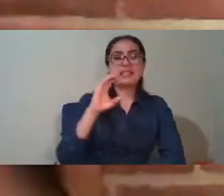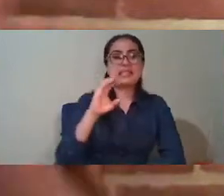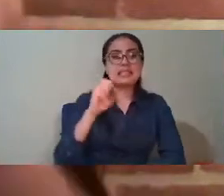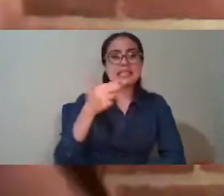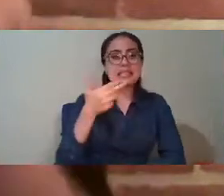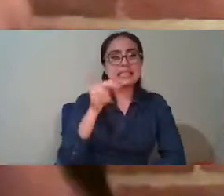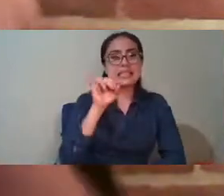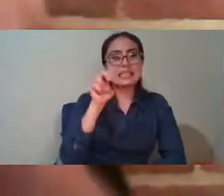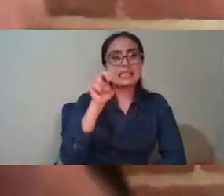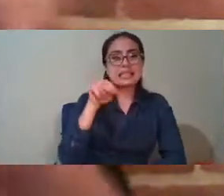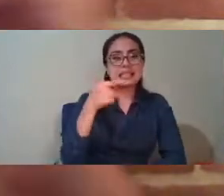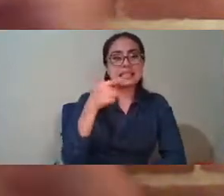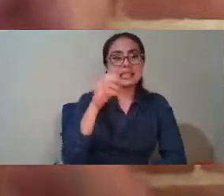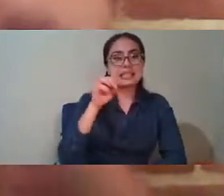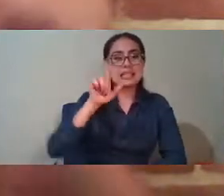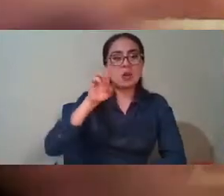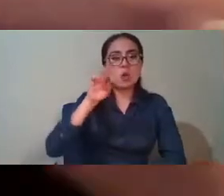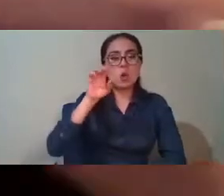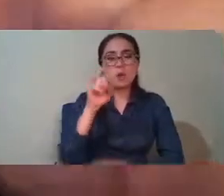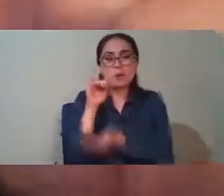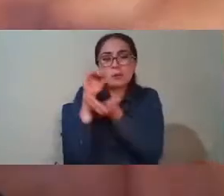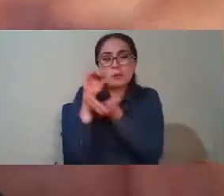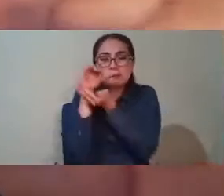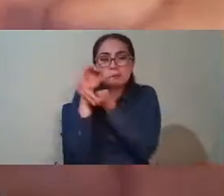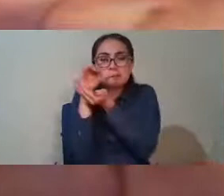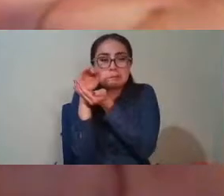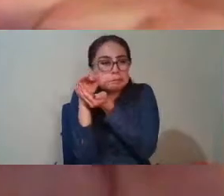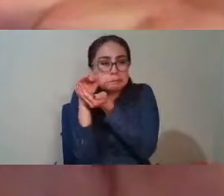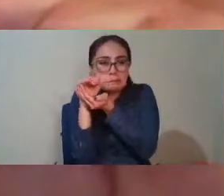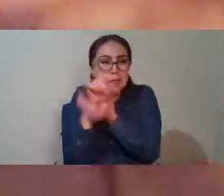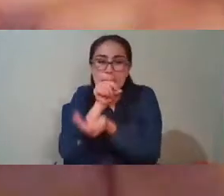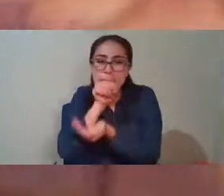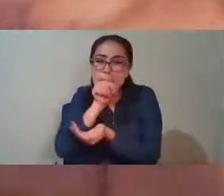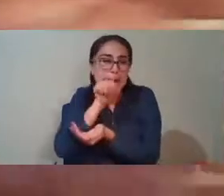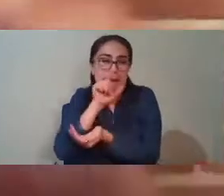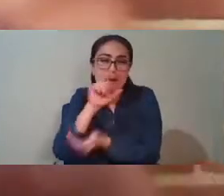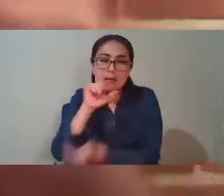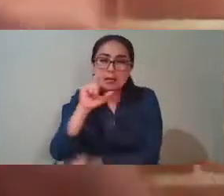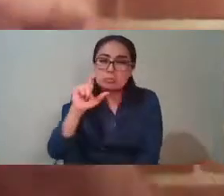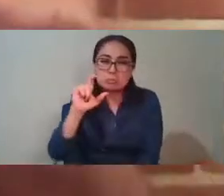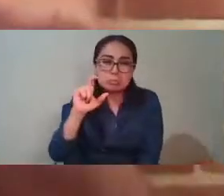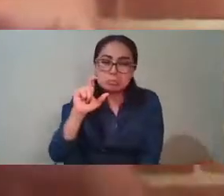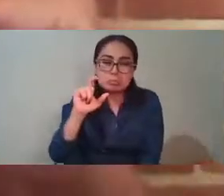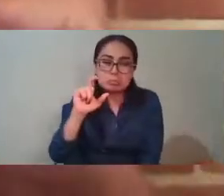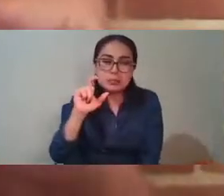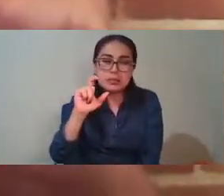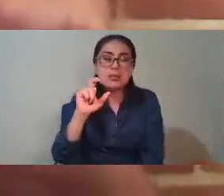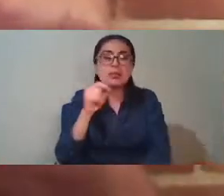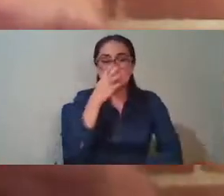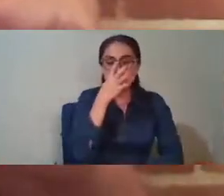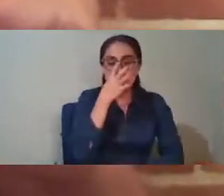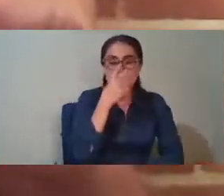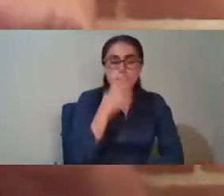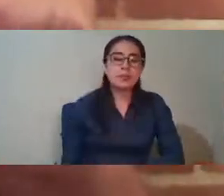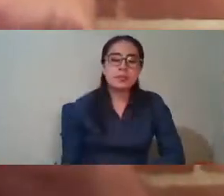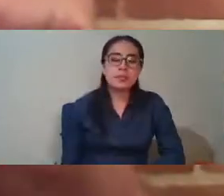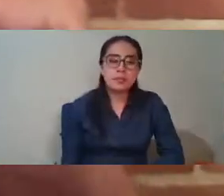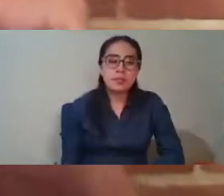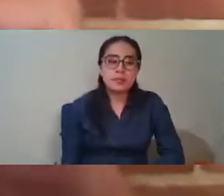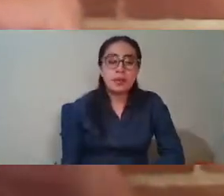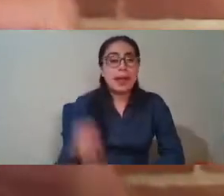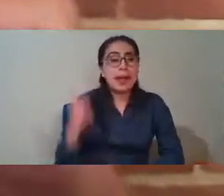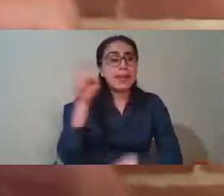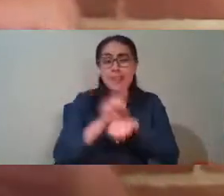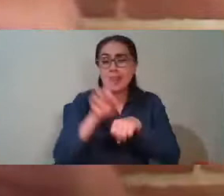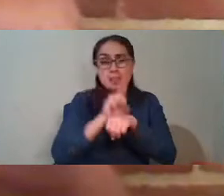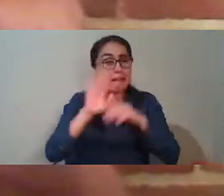muy pequeñitos, muy, muy chiquitos, un pajarito. Y la hembra de chingolo viene todas las